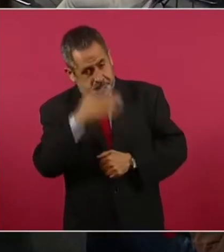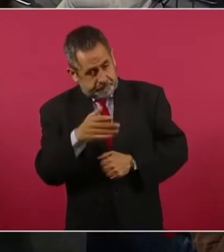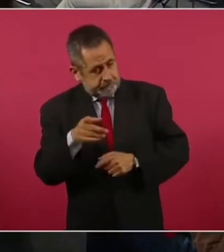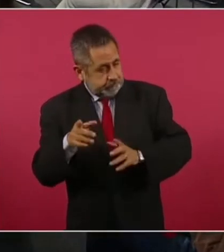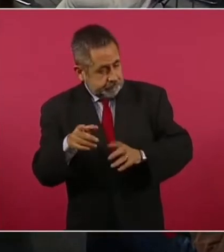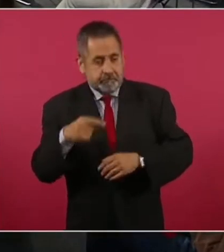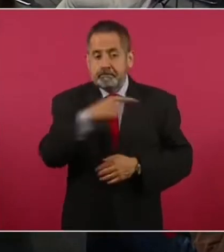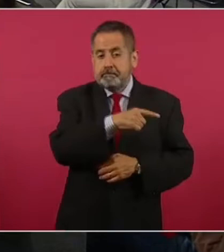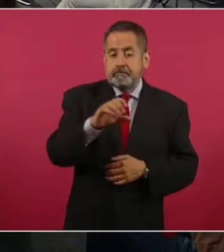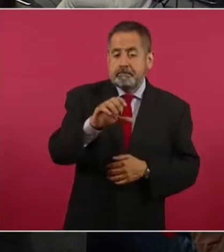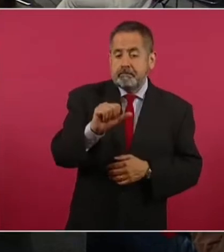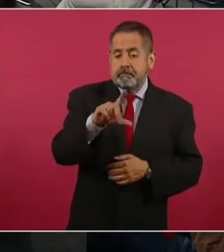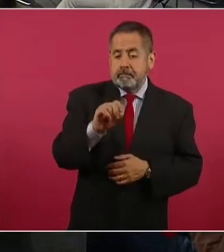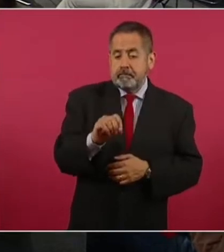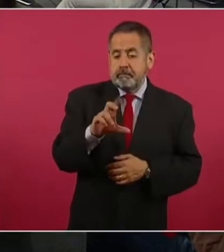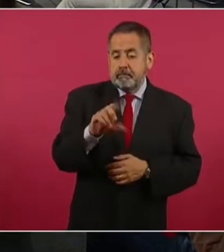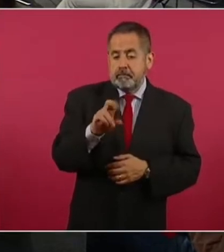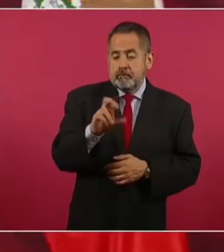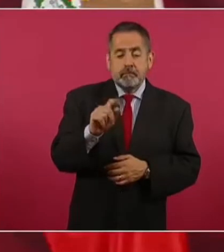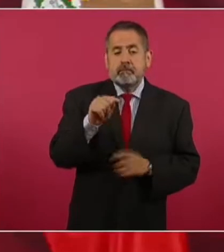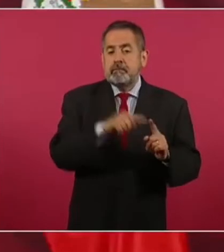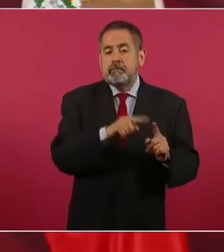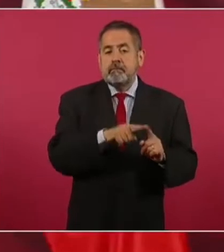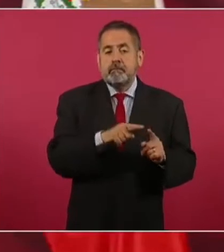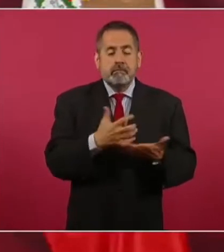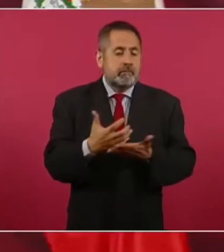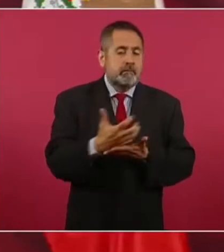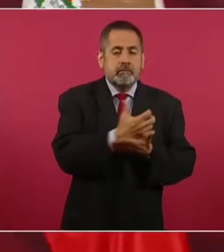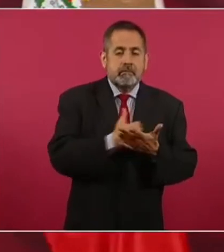que Carlos Loret de Mola, nada más de